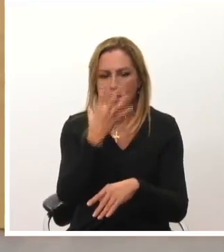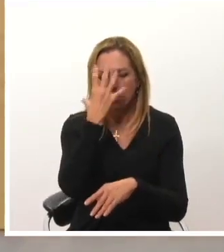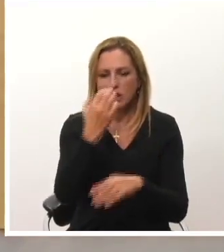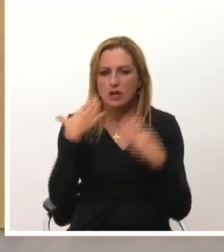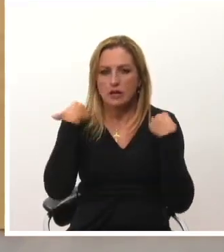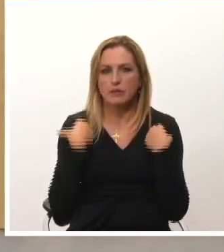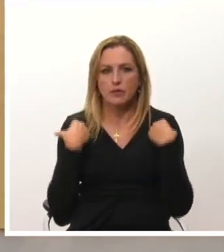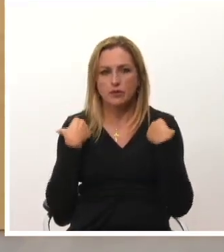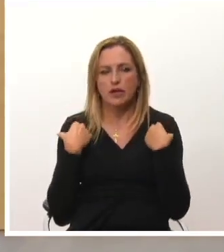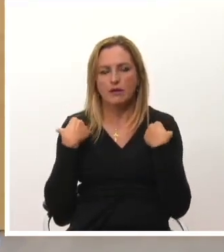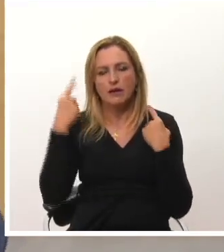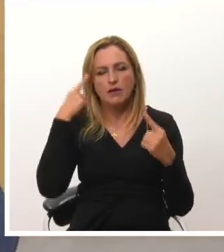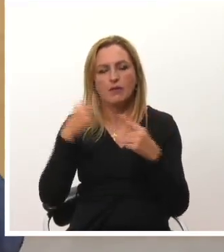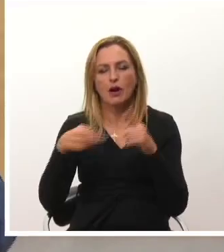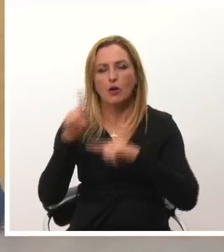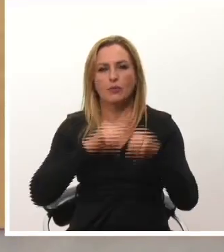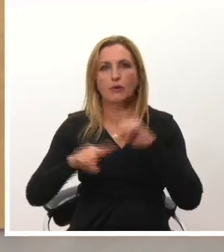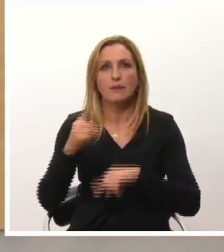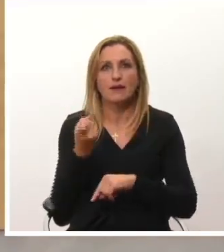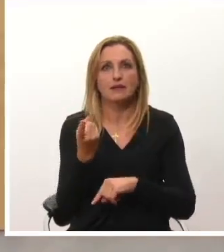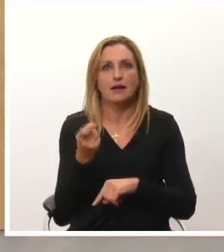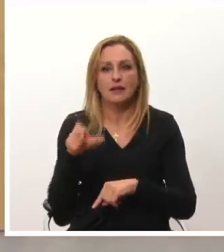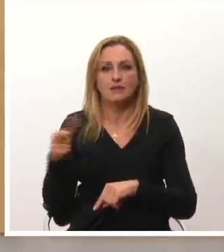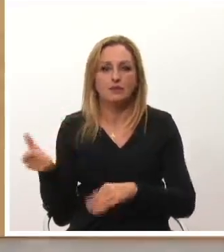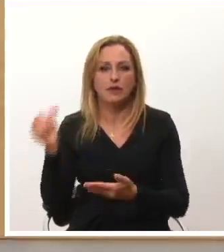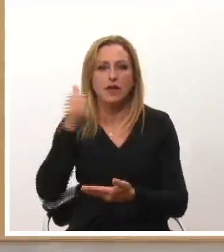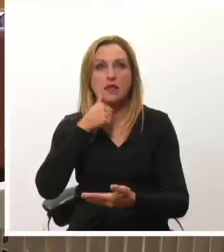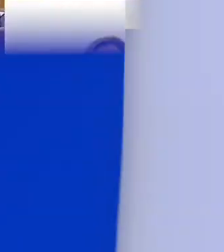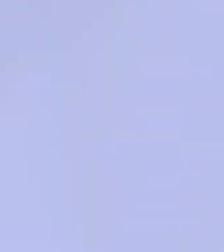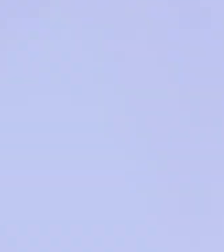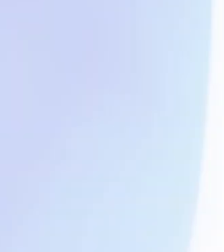a los problemas y necesidades de los ceutíes Muchas gracias gracias gracias